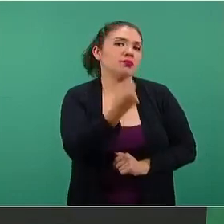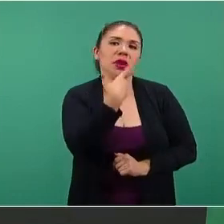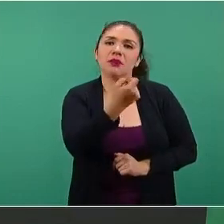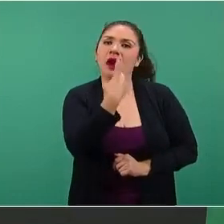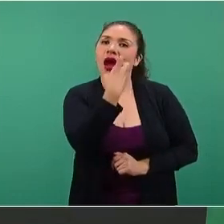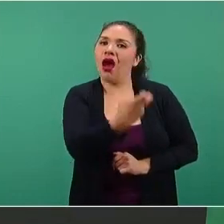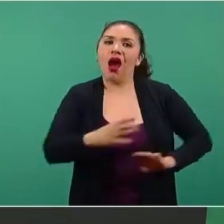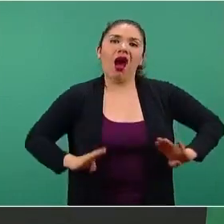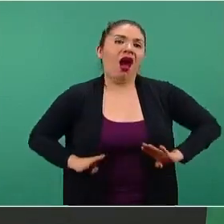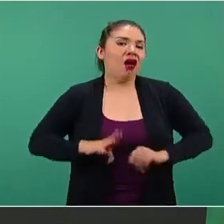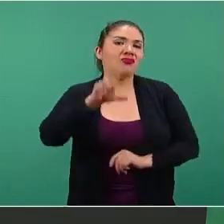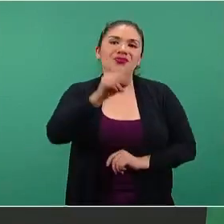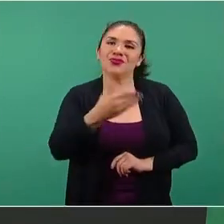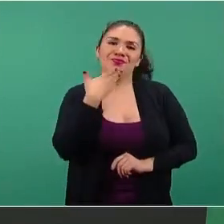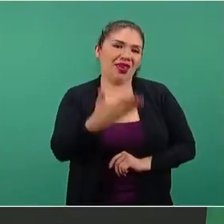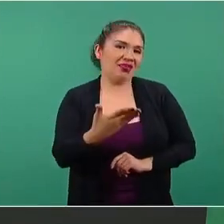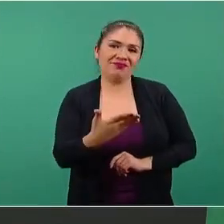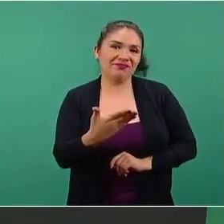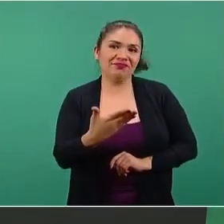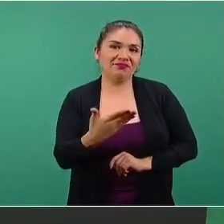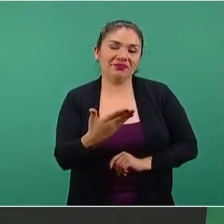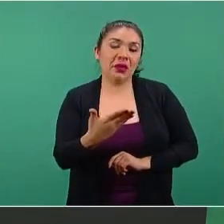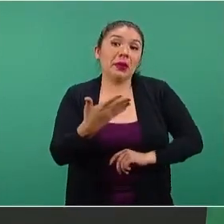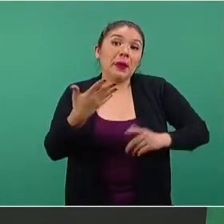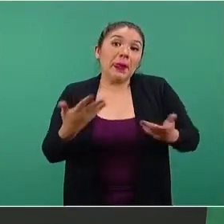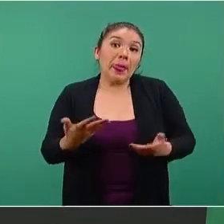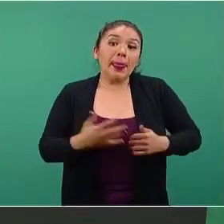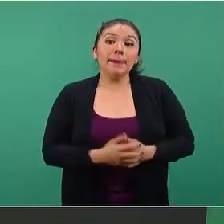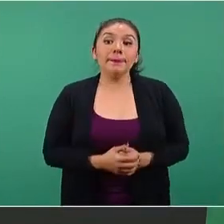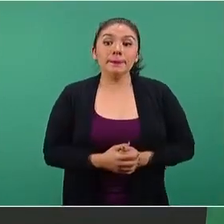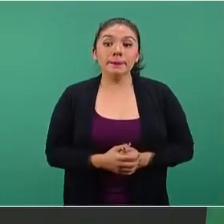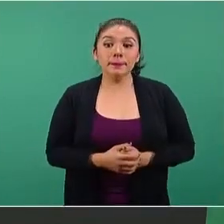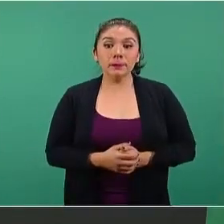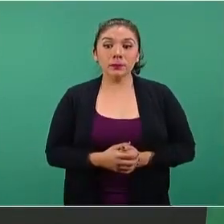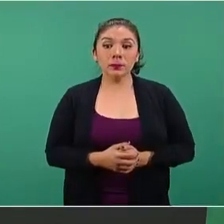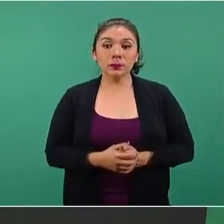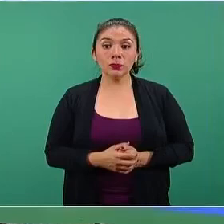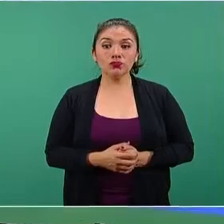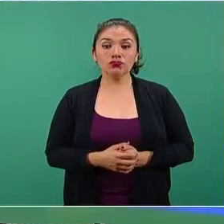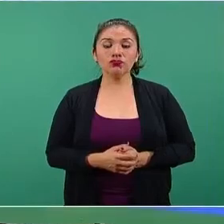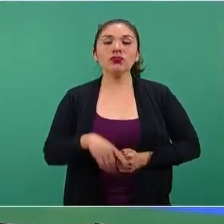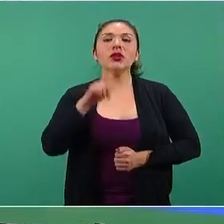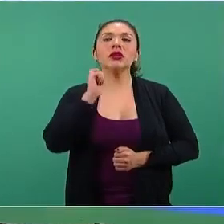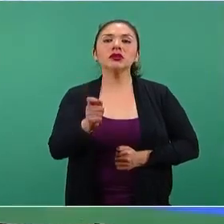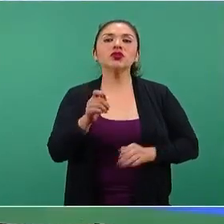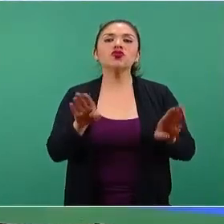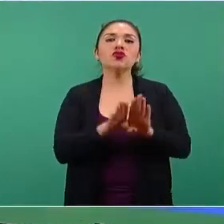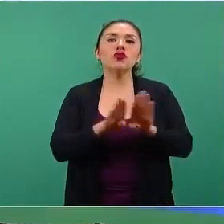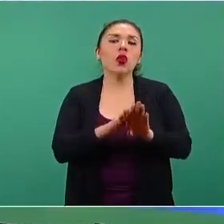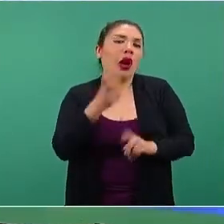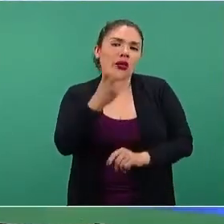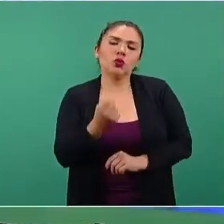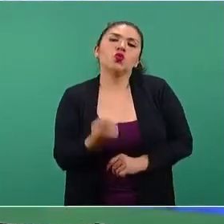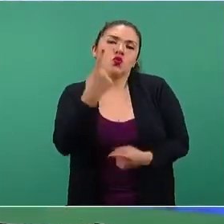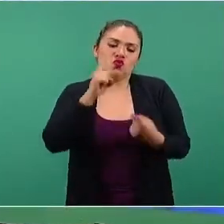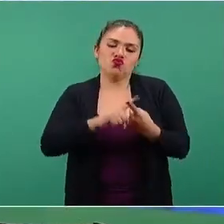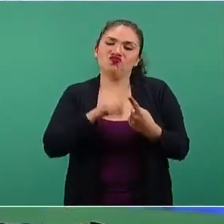este tipo de medicamentos y sería prácticamente esa una